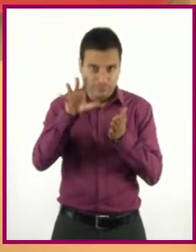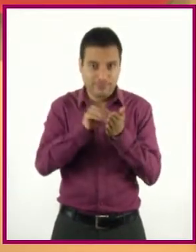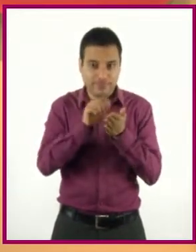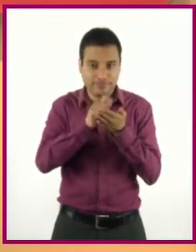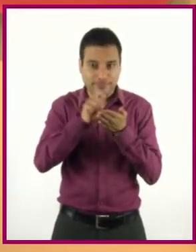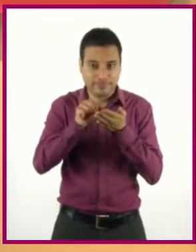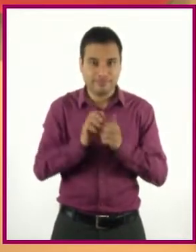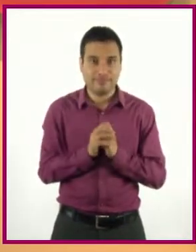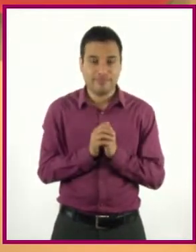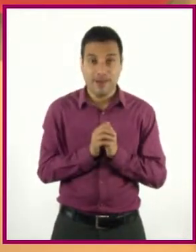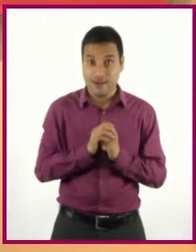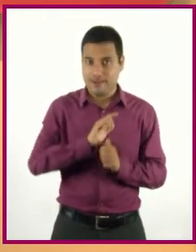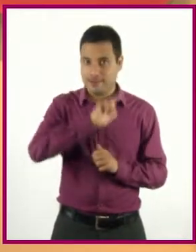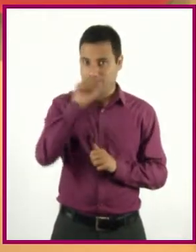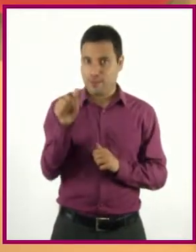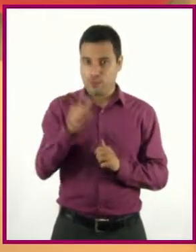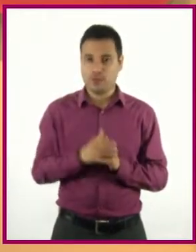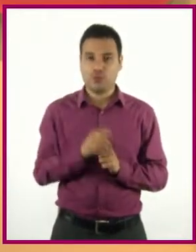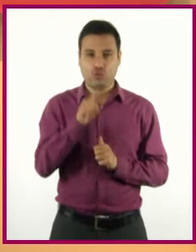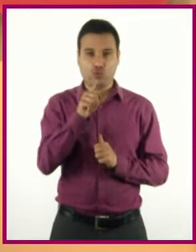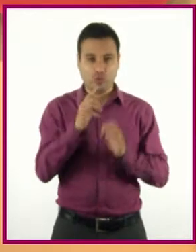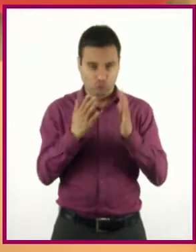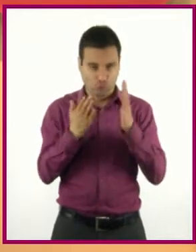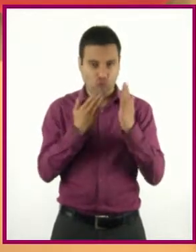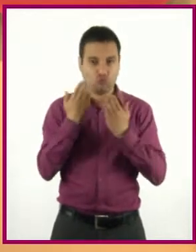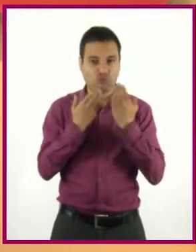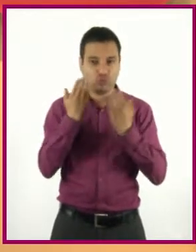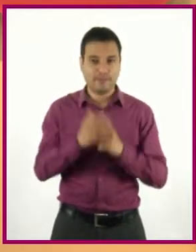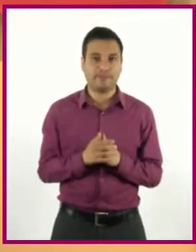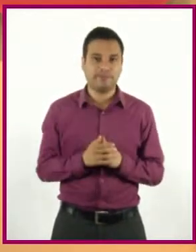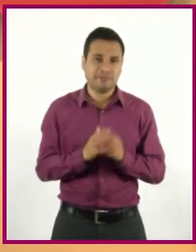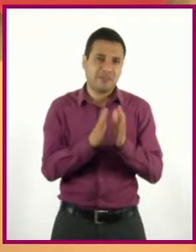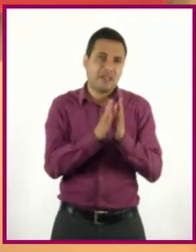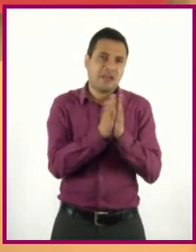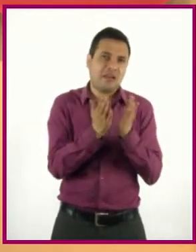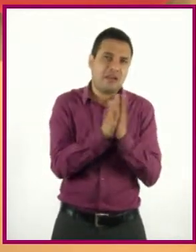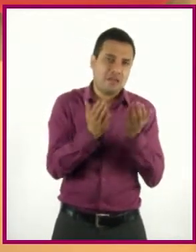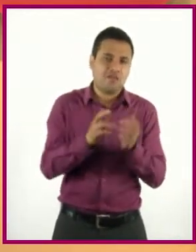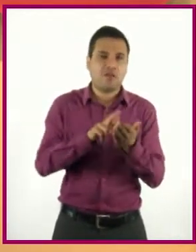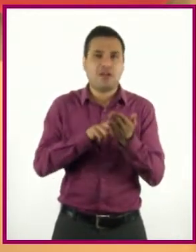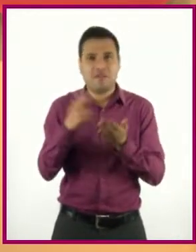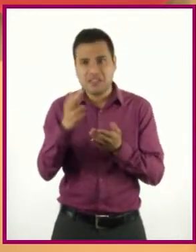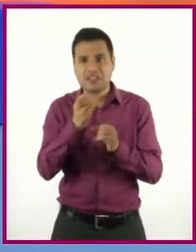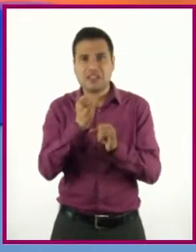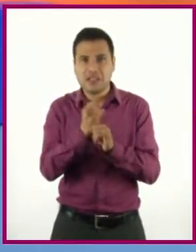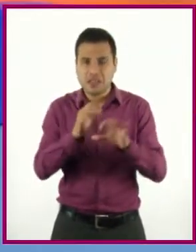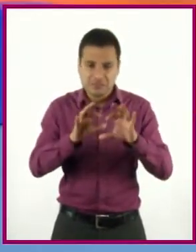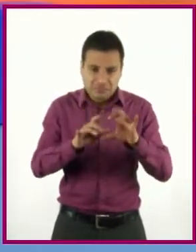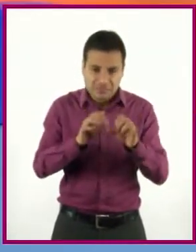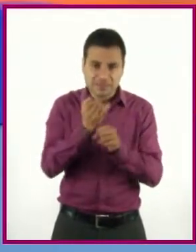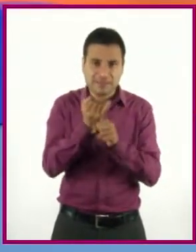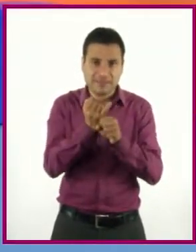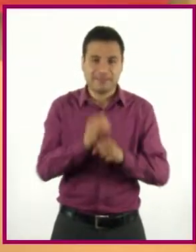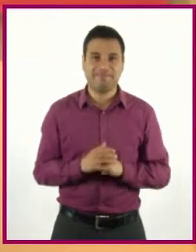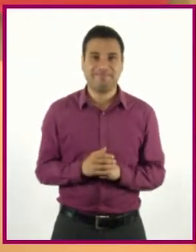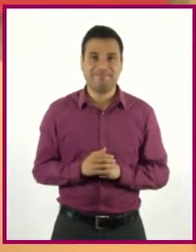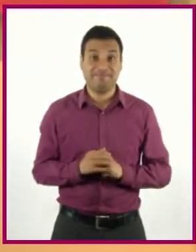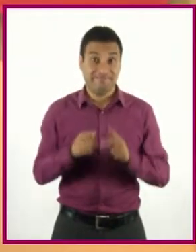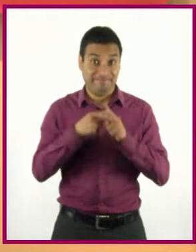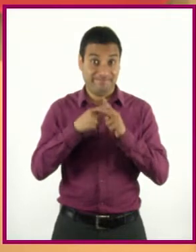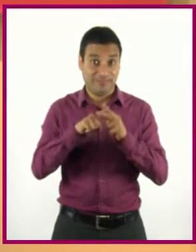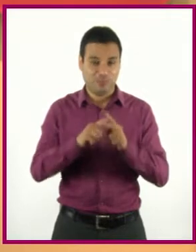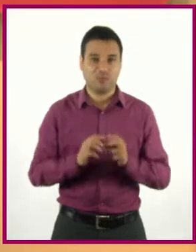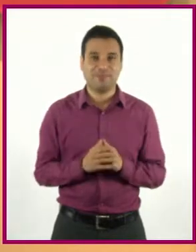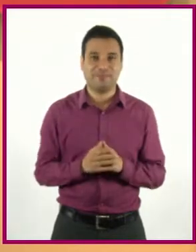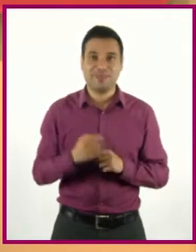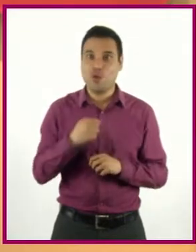que posteriormente las revisen utilizando su libro de texto o fuentes de información confiable. ¡Comencemos!